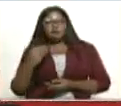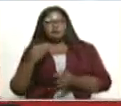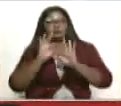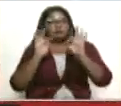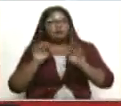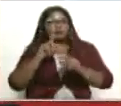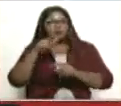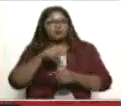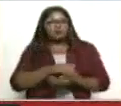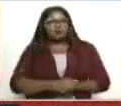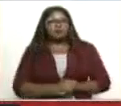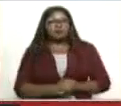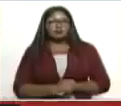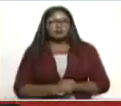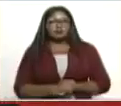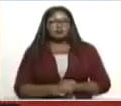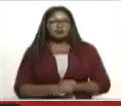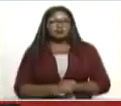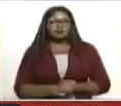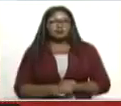no el menos malo, entre los peores.